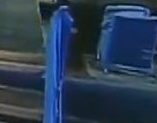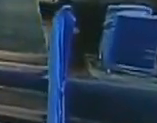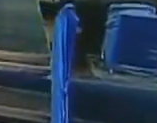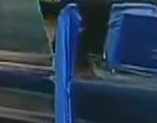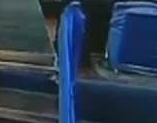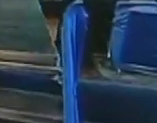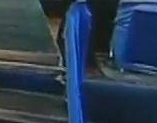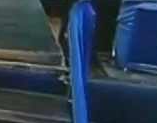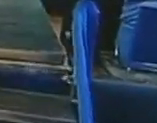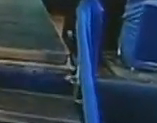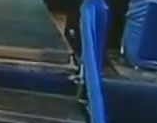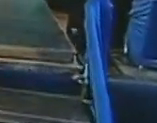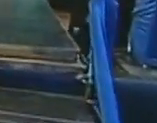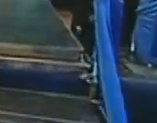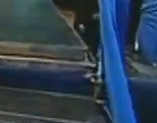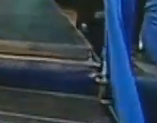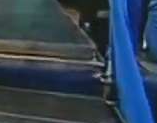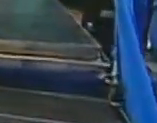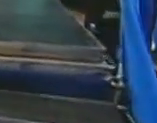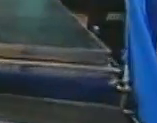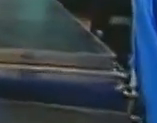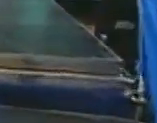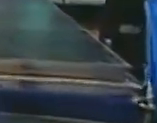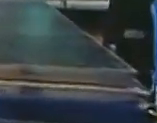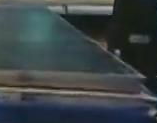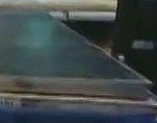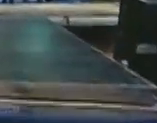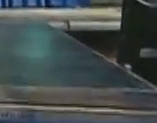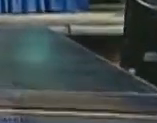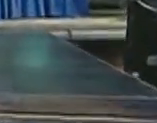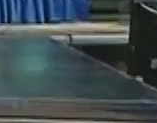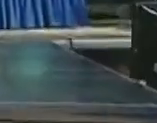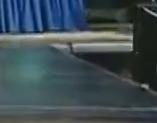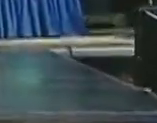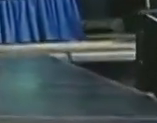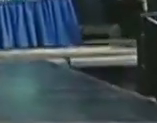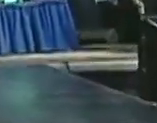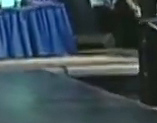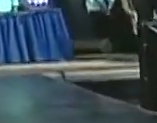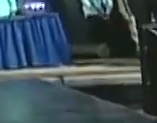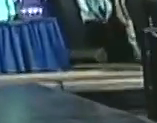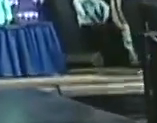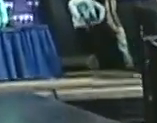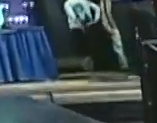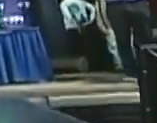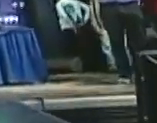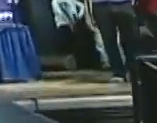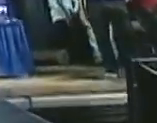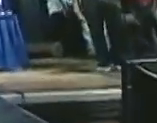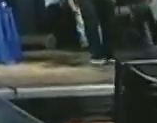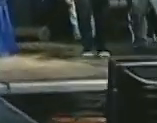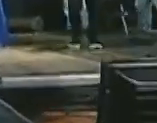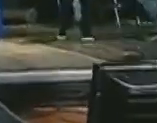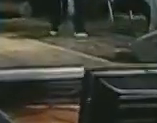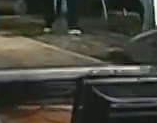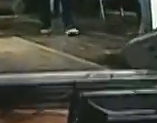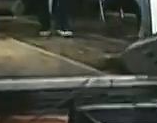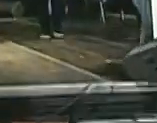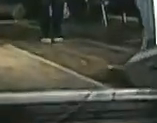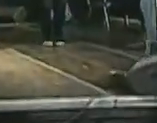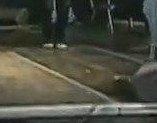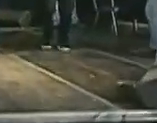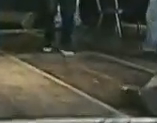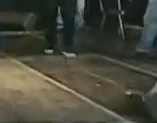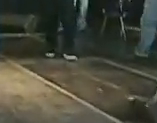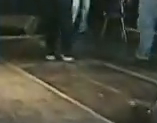población considera que la Asamblea Nacional se autodestruyó y es por ello que ha manifestado estar de acuerdo